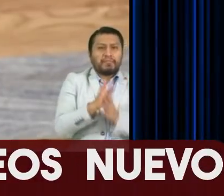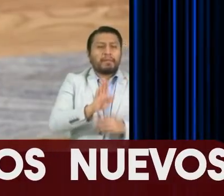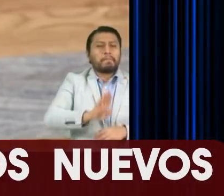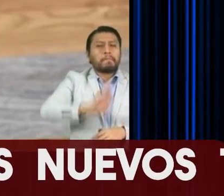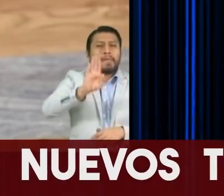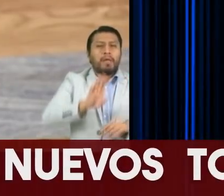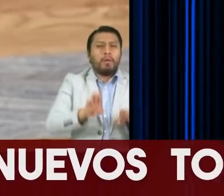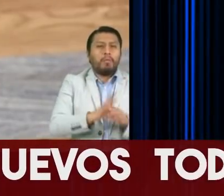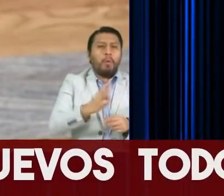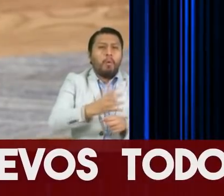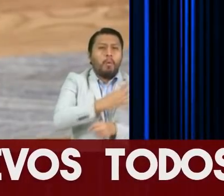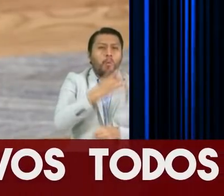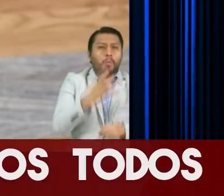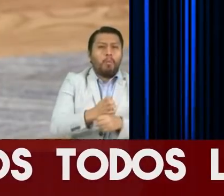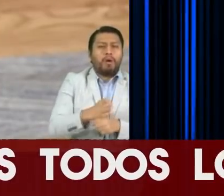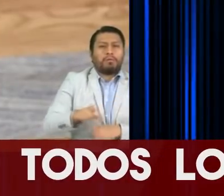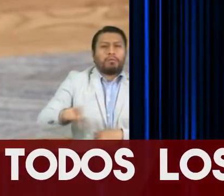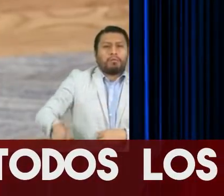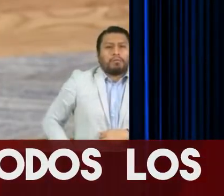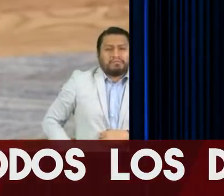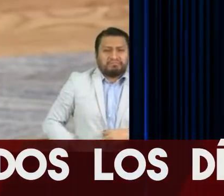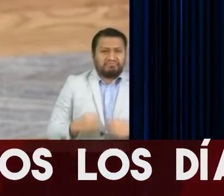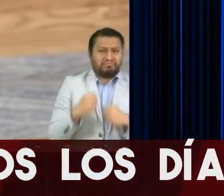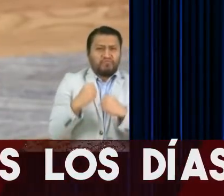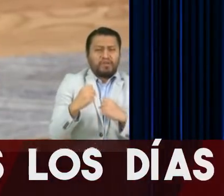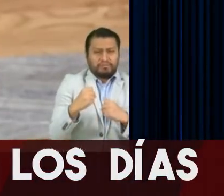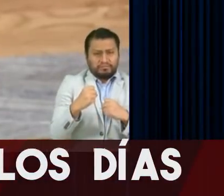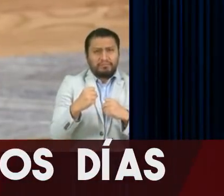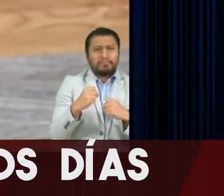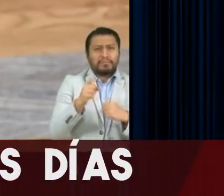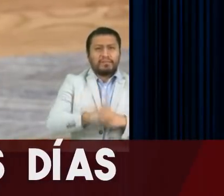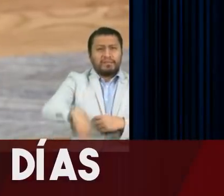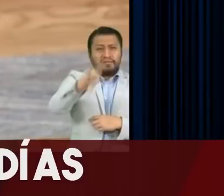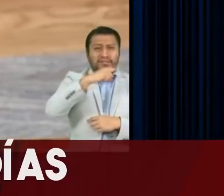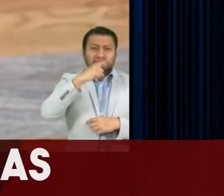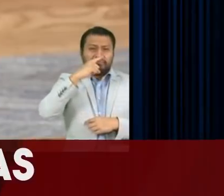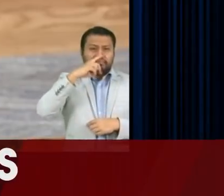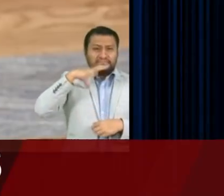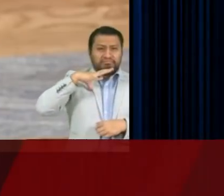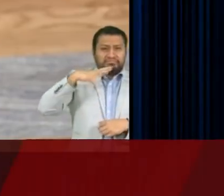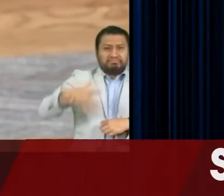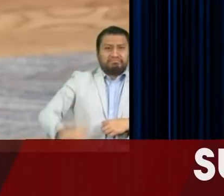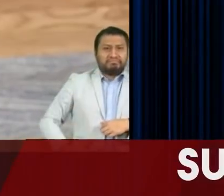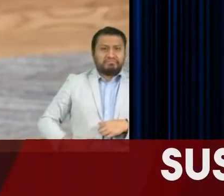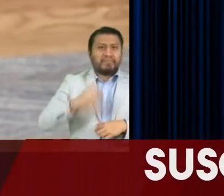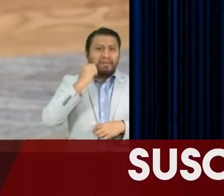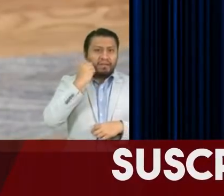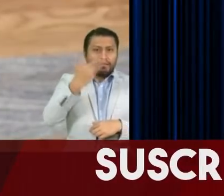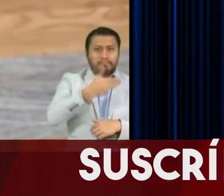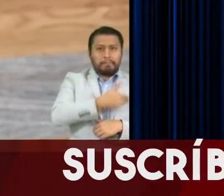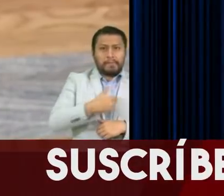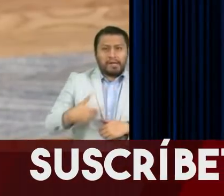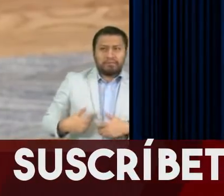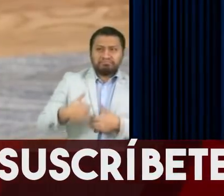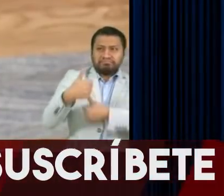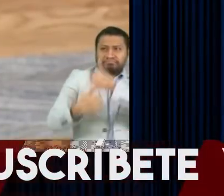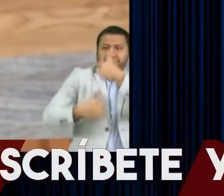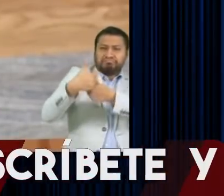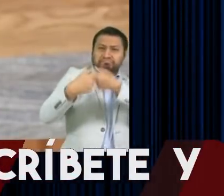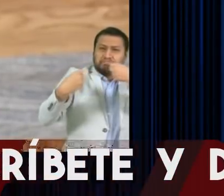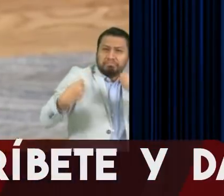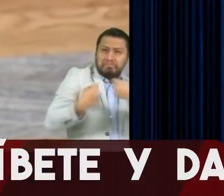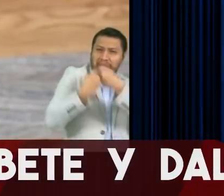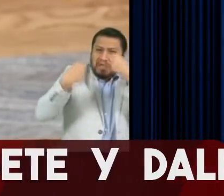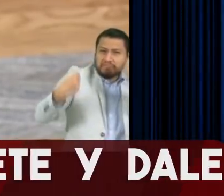por eso, llenos de soberbia, intentan medir fuerzas con el presidente y con el